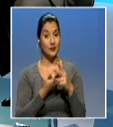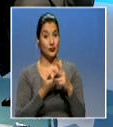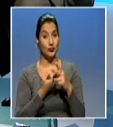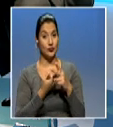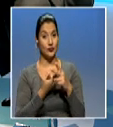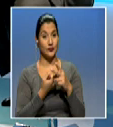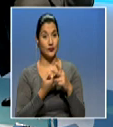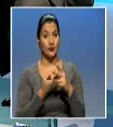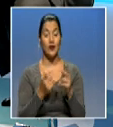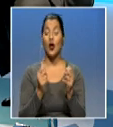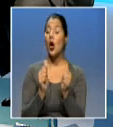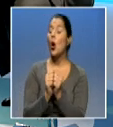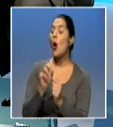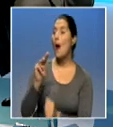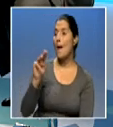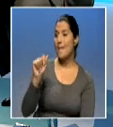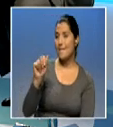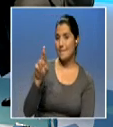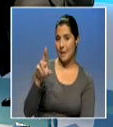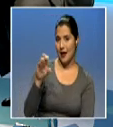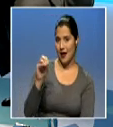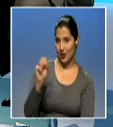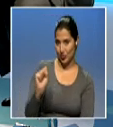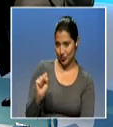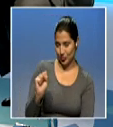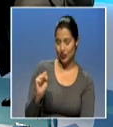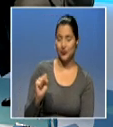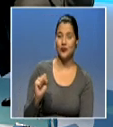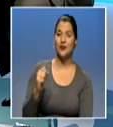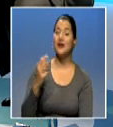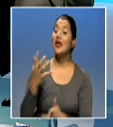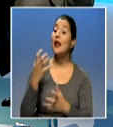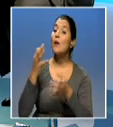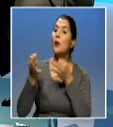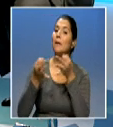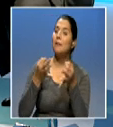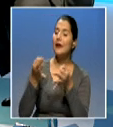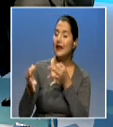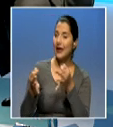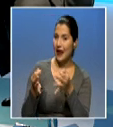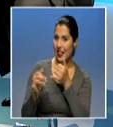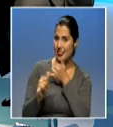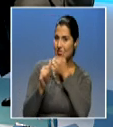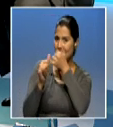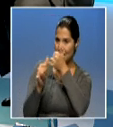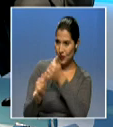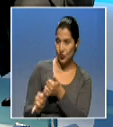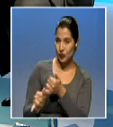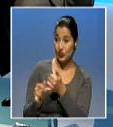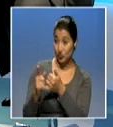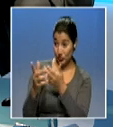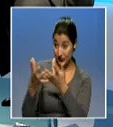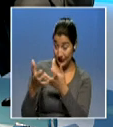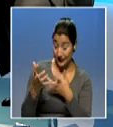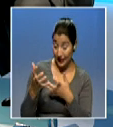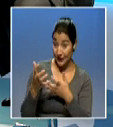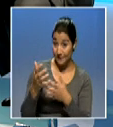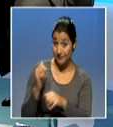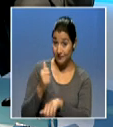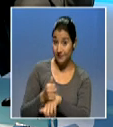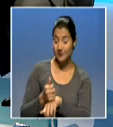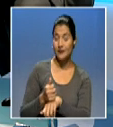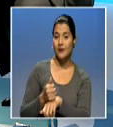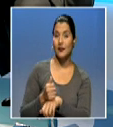Marcos. Juan Marcos Rivero, abogado de Juan Carlos Bolaños, para explicar esa denuncia que se presentaría,